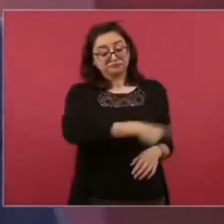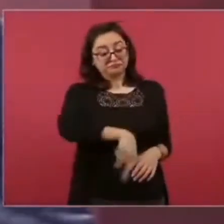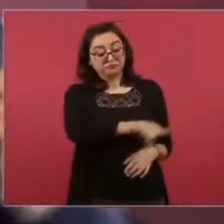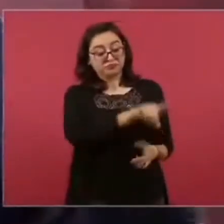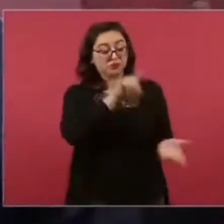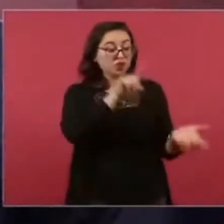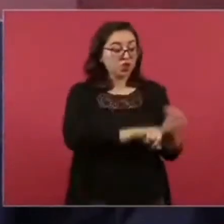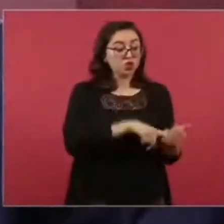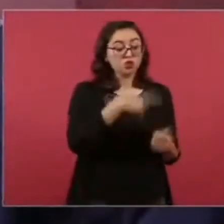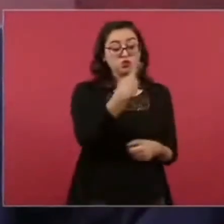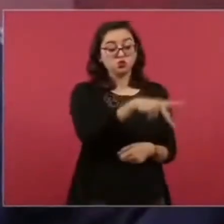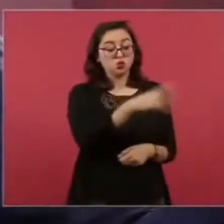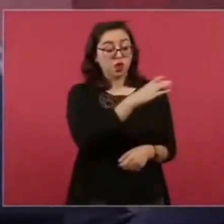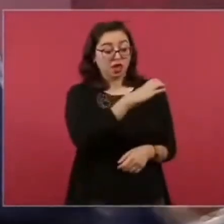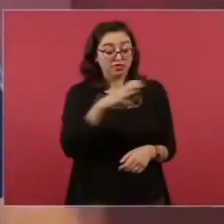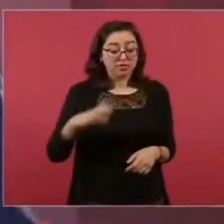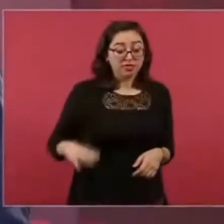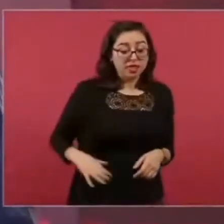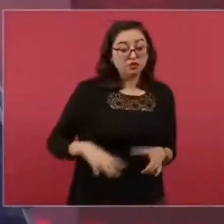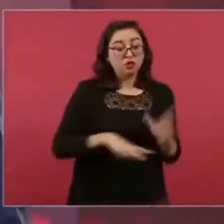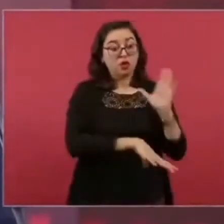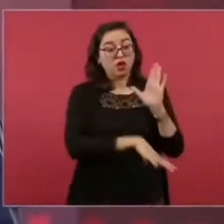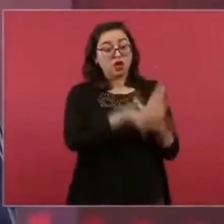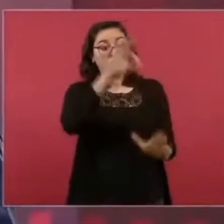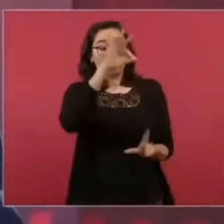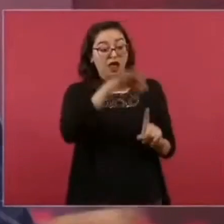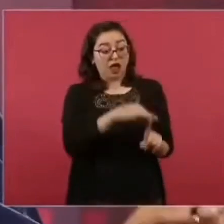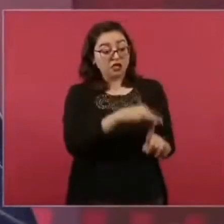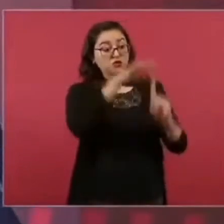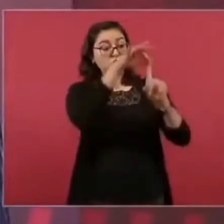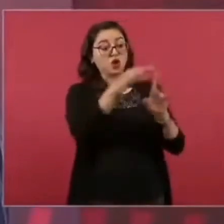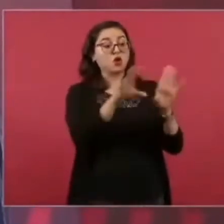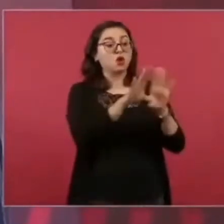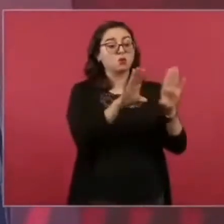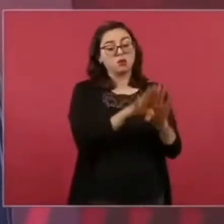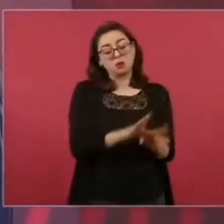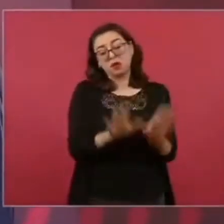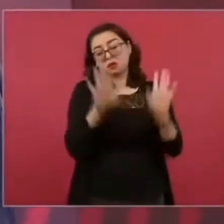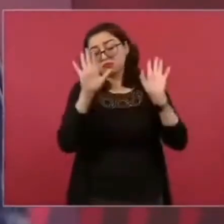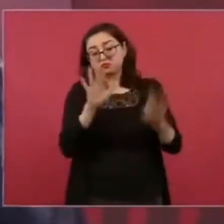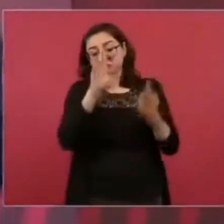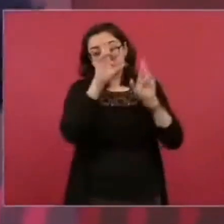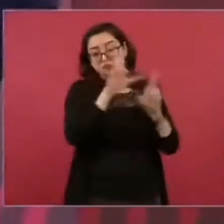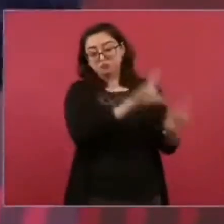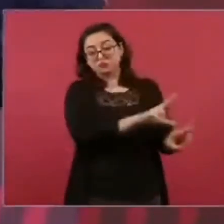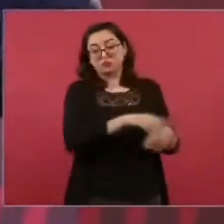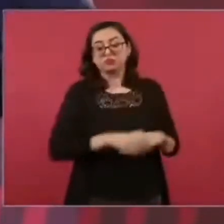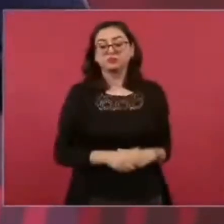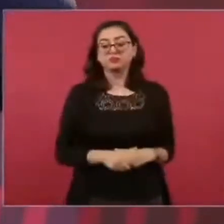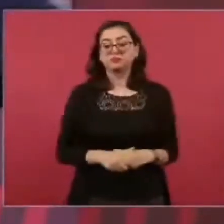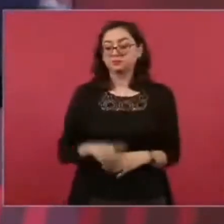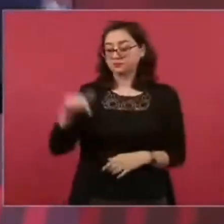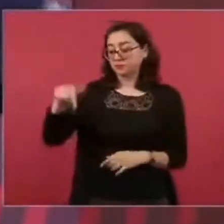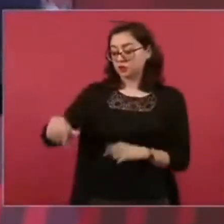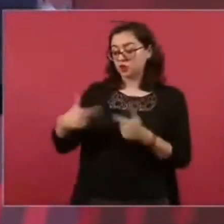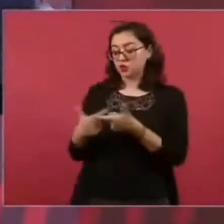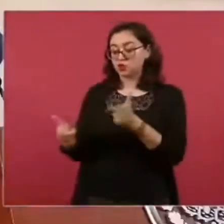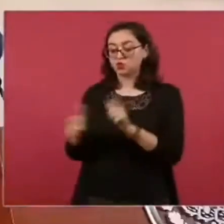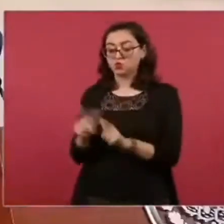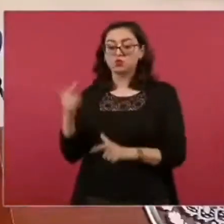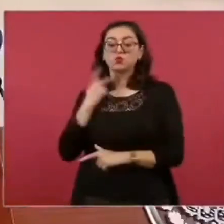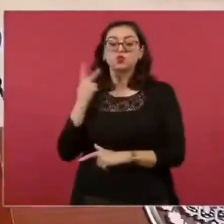En el caso de Morena, pues ya inició el